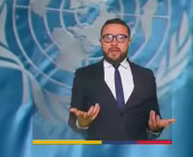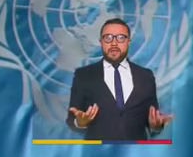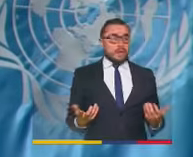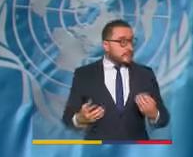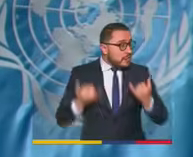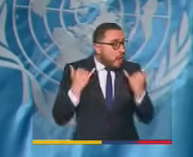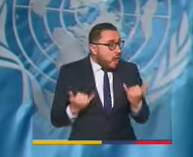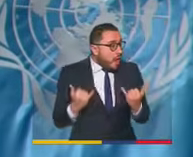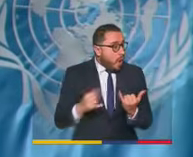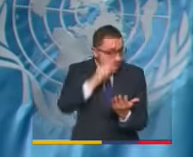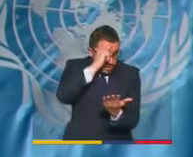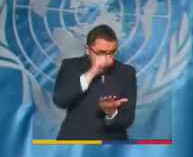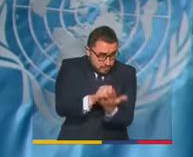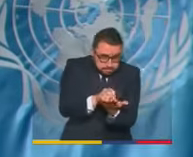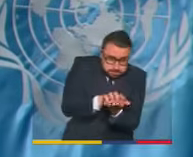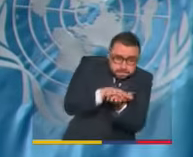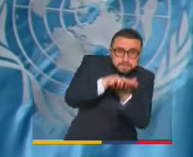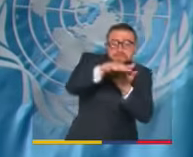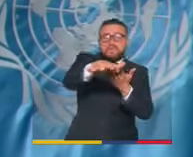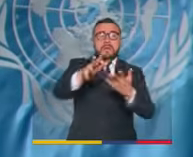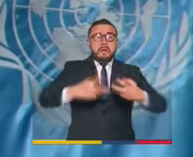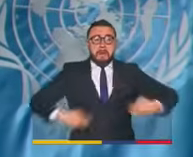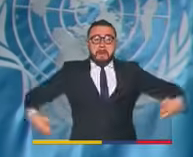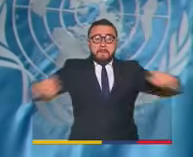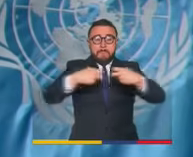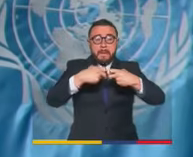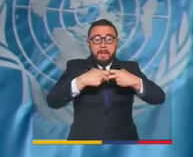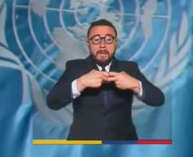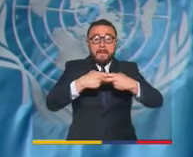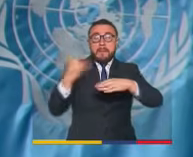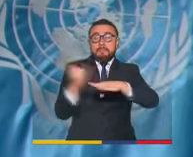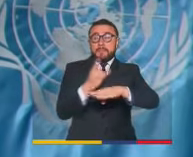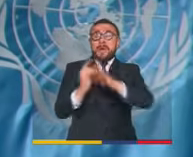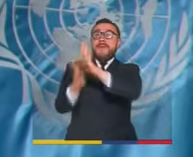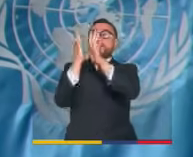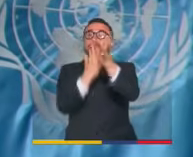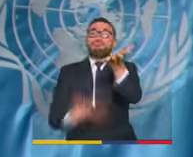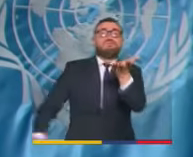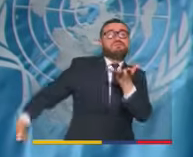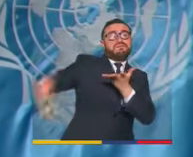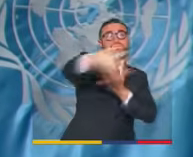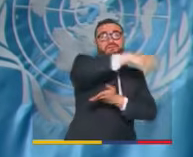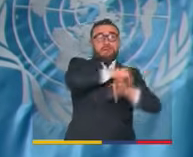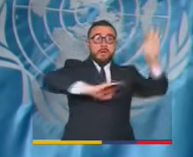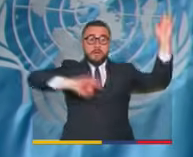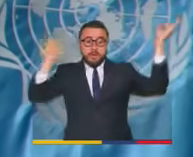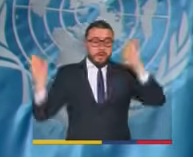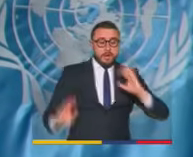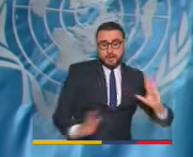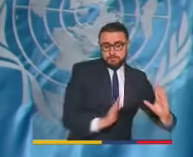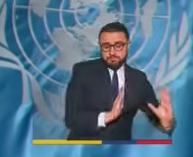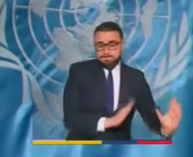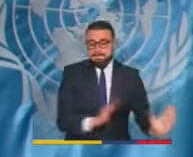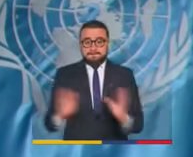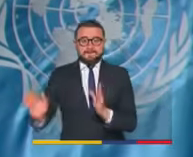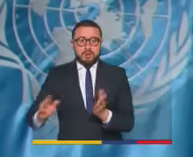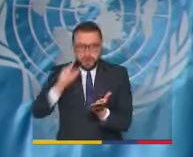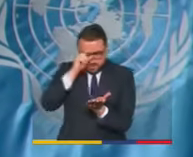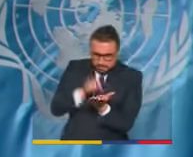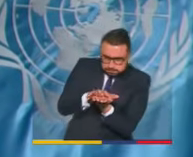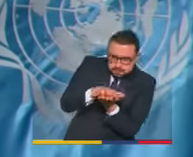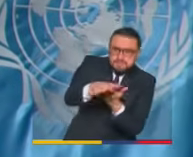de energía aplicada a la información, tratando de apropiarse del intelecto general de la